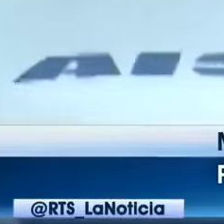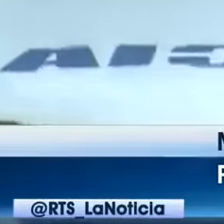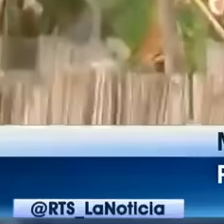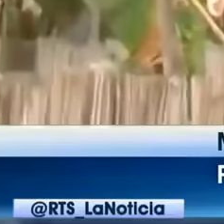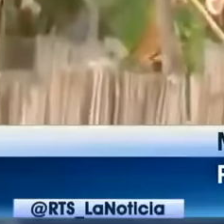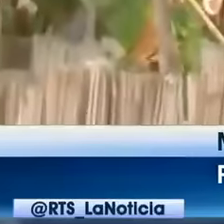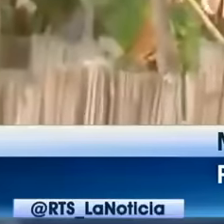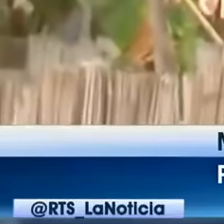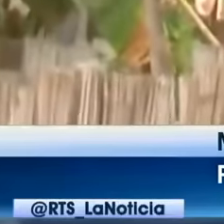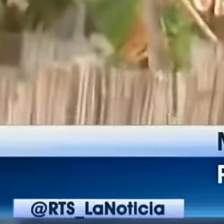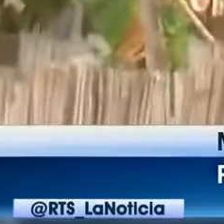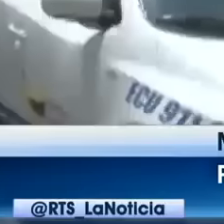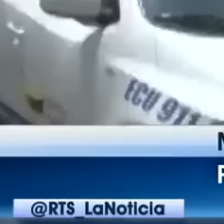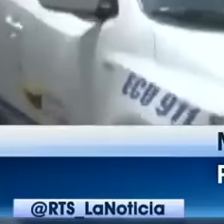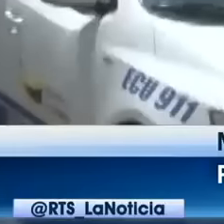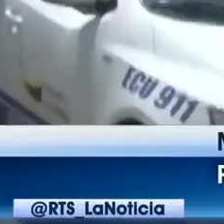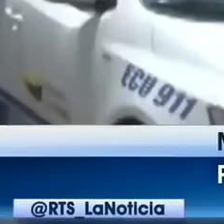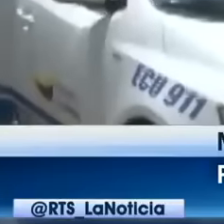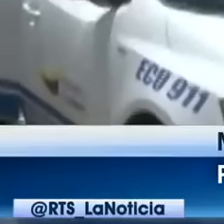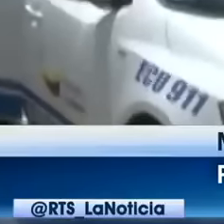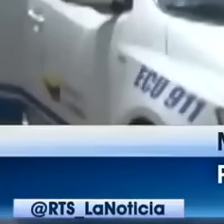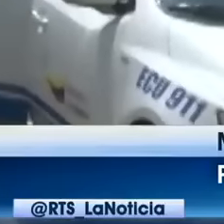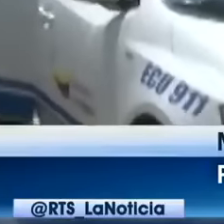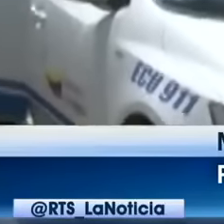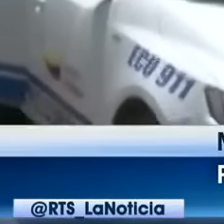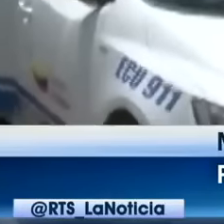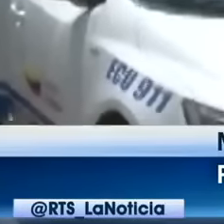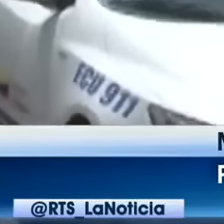en menos de 5 días.